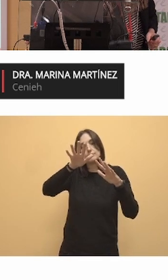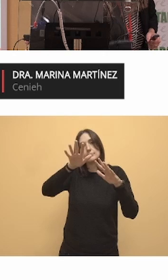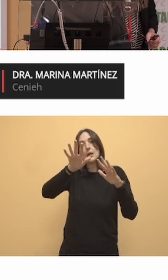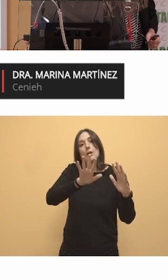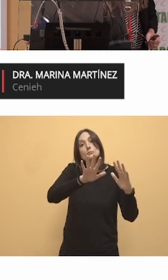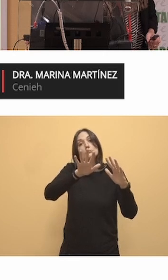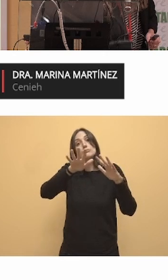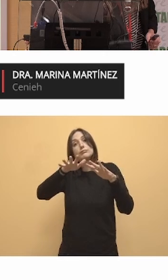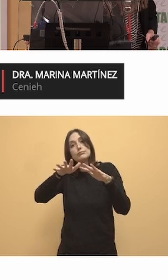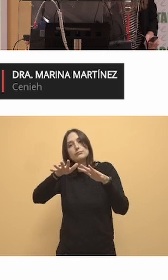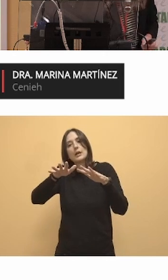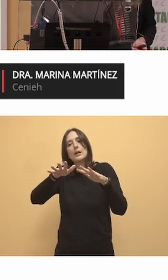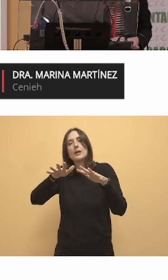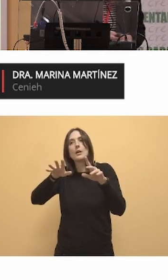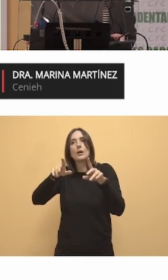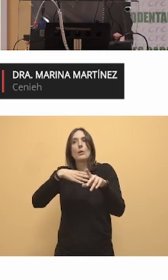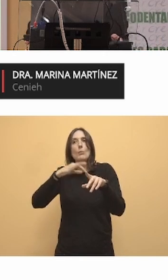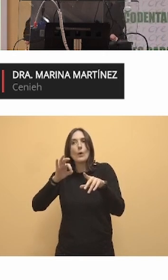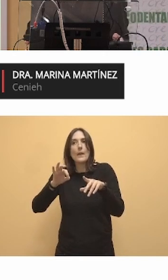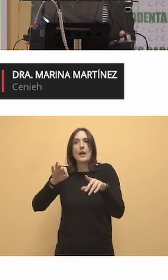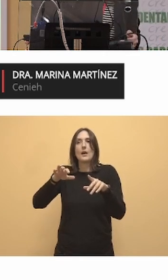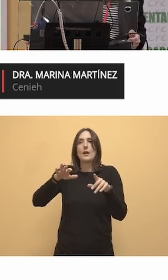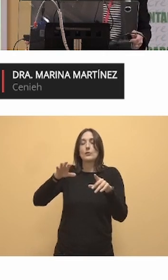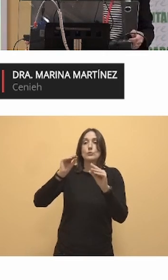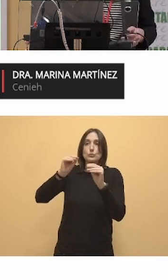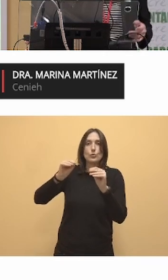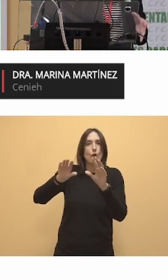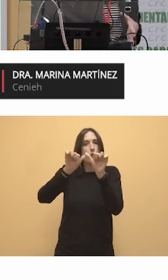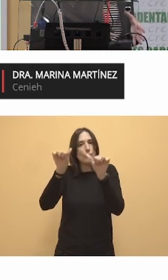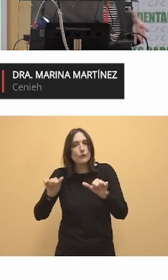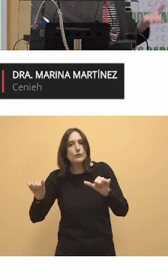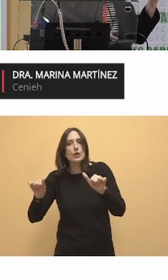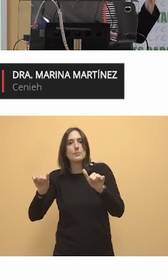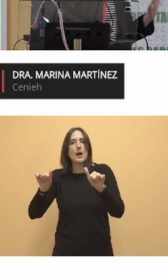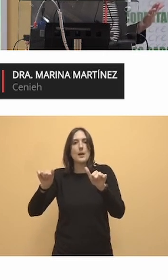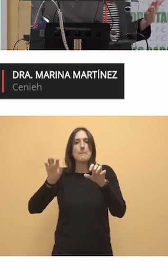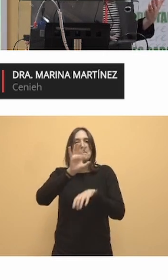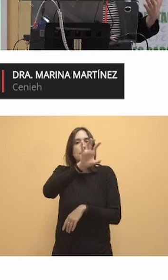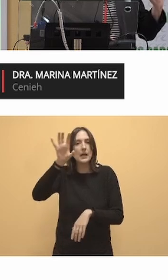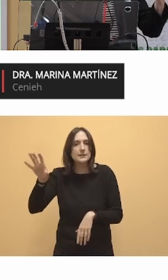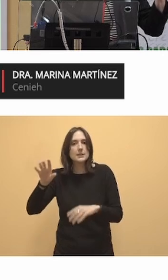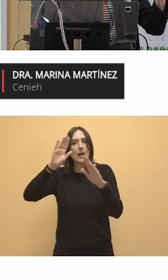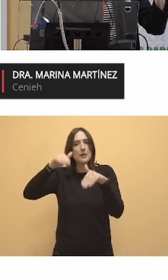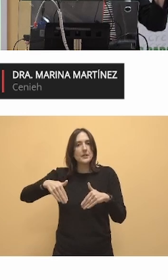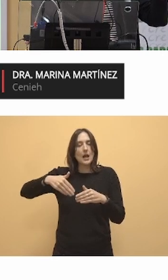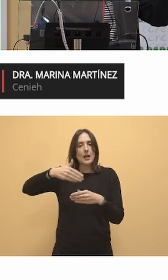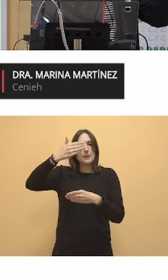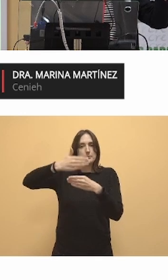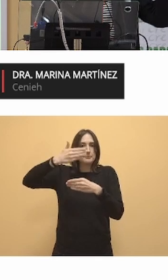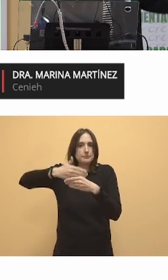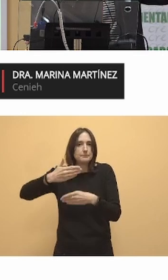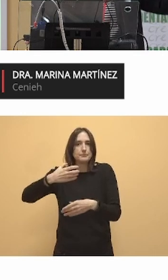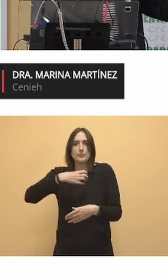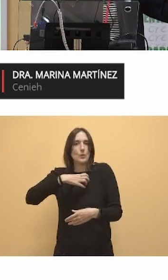pudimos encontrarnos con barreras geográficas que nos impidieran volver